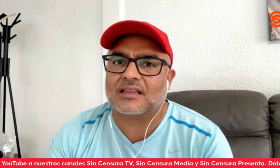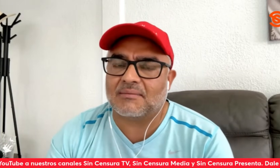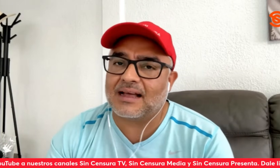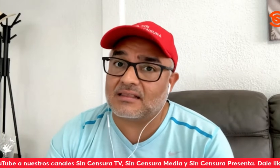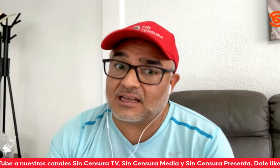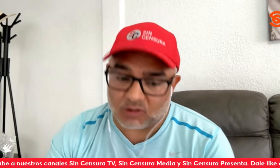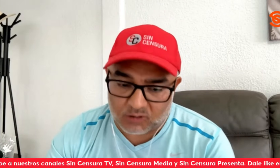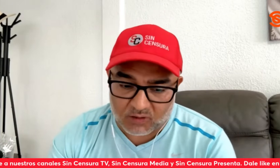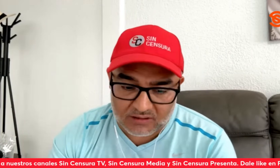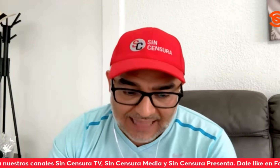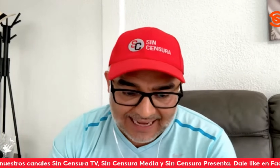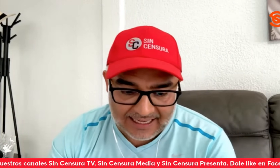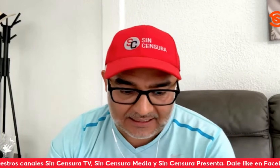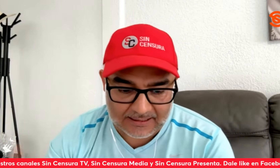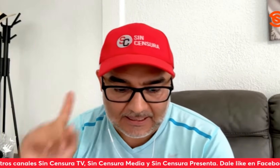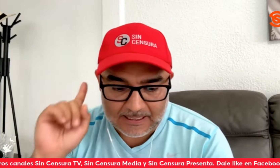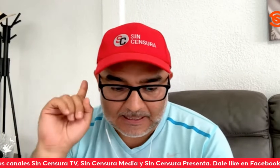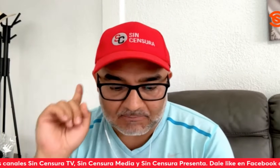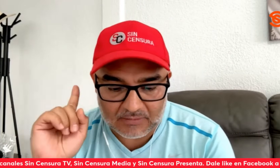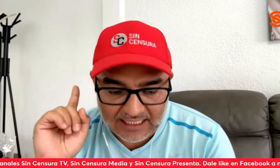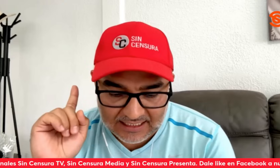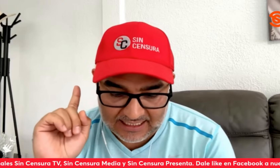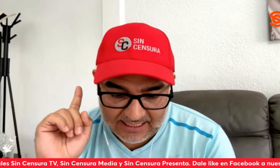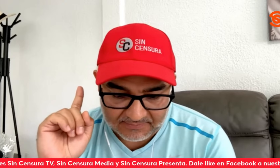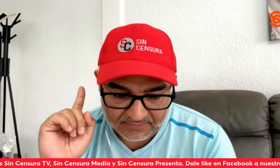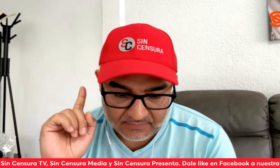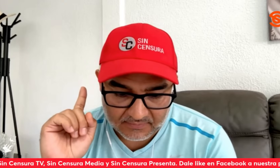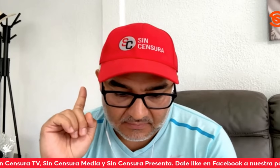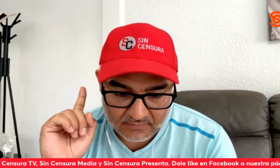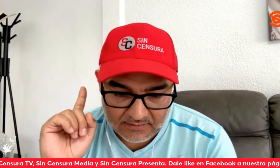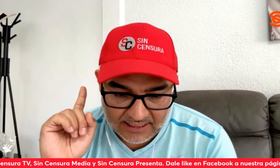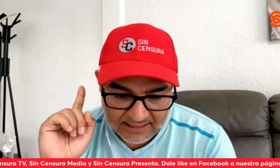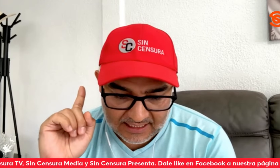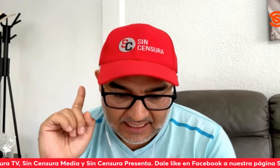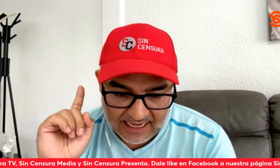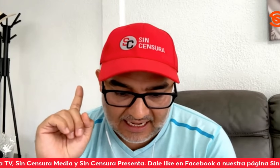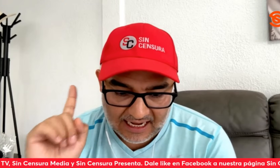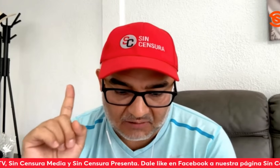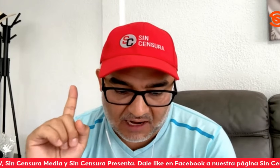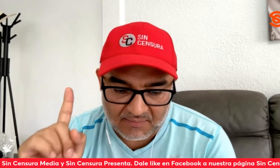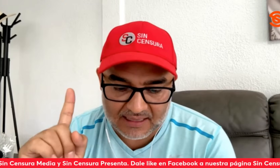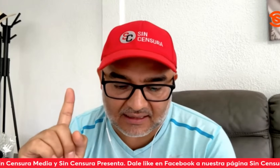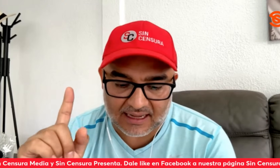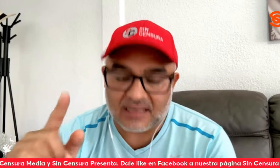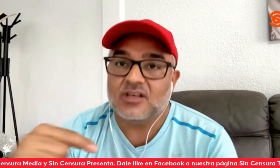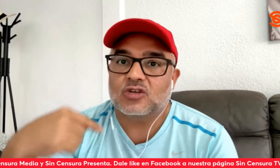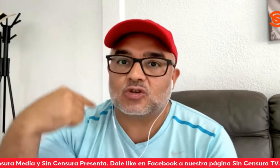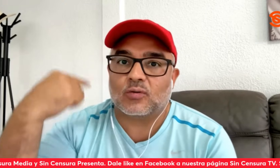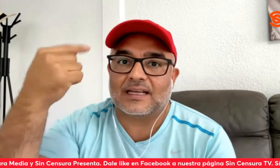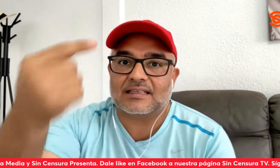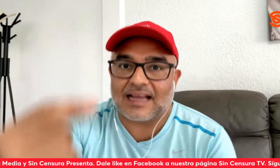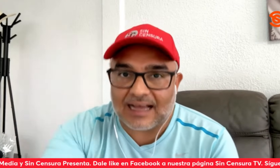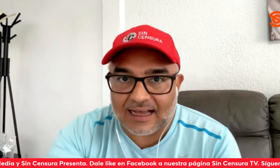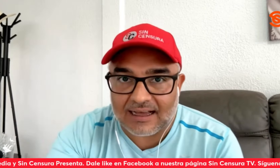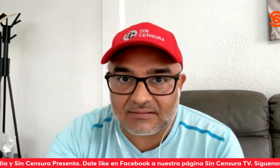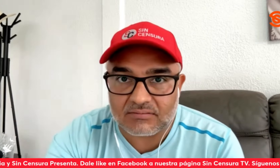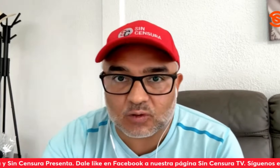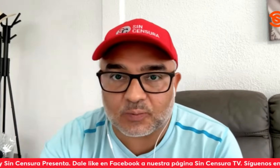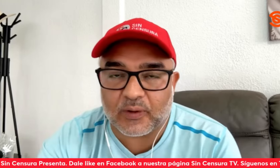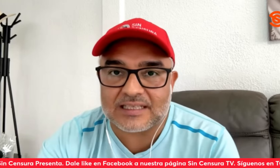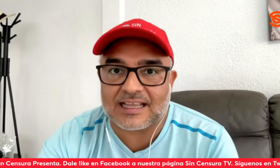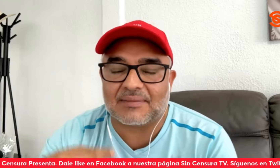revisando el tema de los montajes. Dice Alejandro Armenta sobre